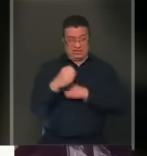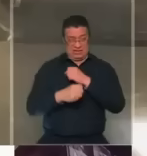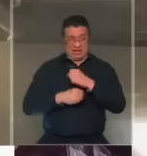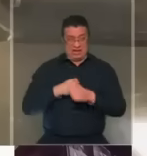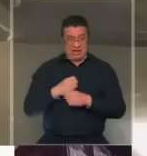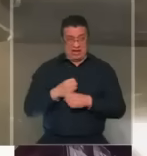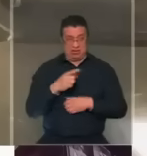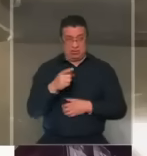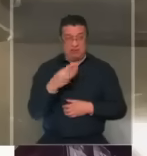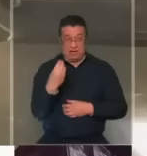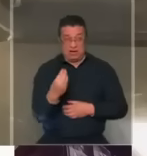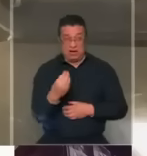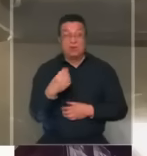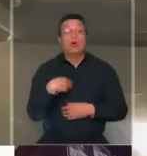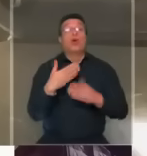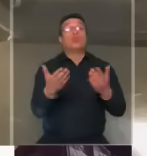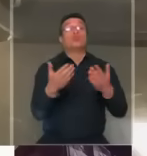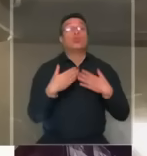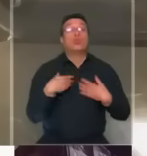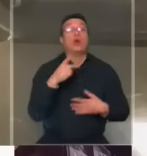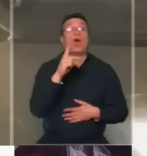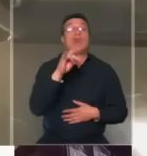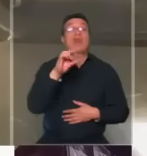Bueno. ¿Y cuántos diamantes voy a tener?